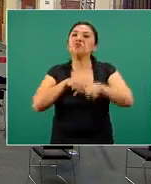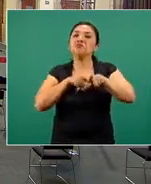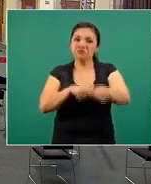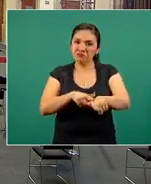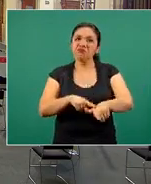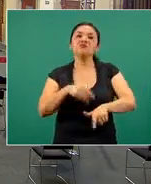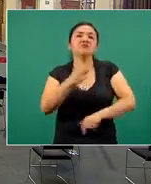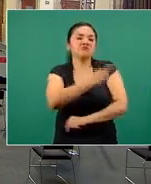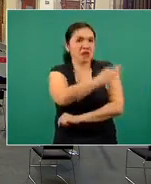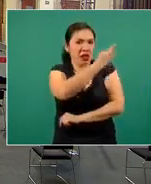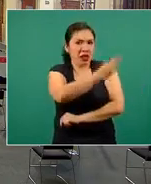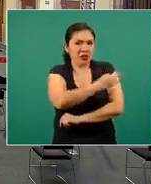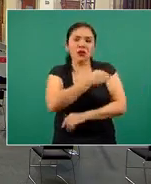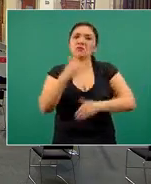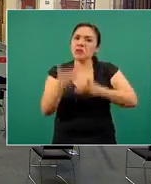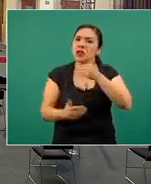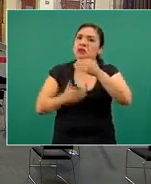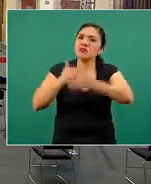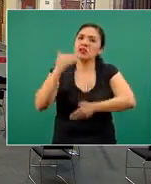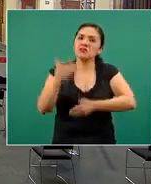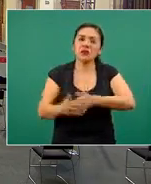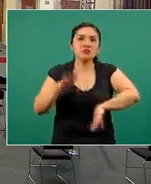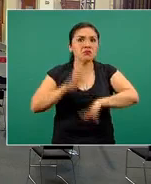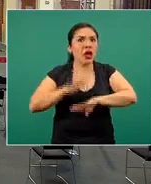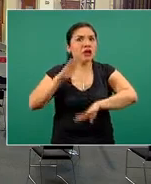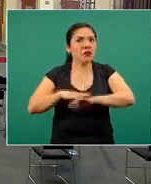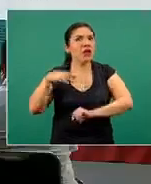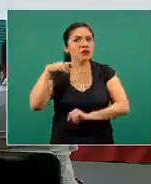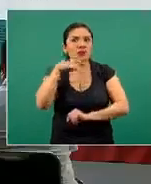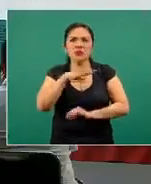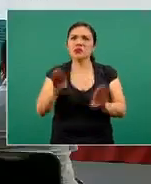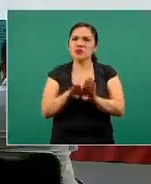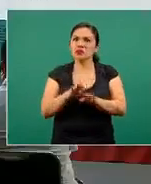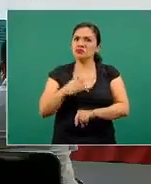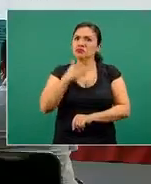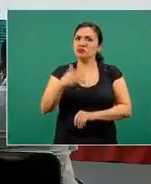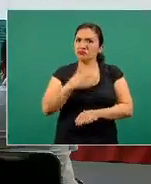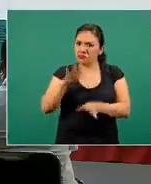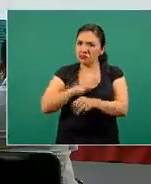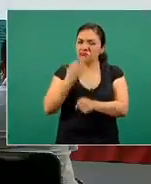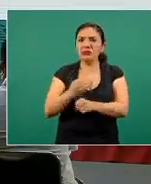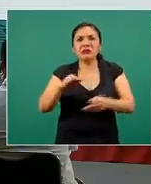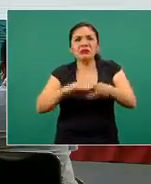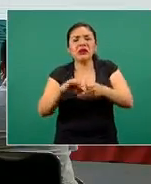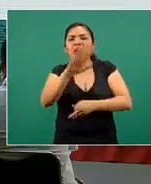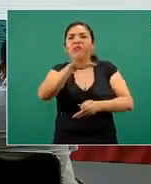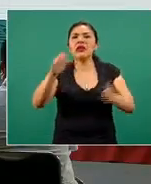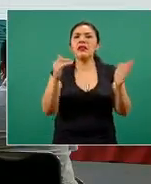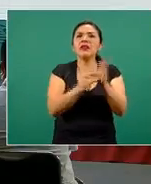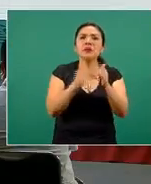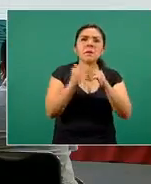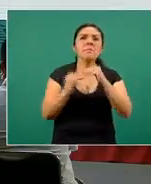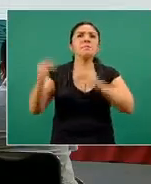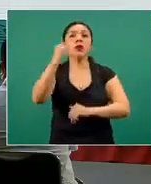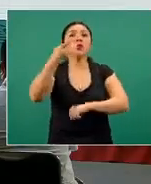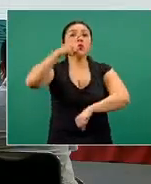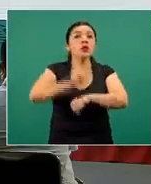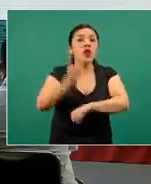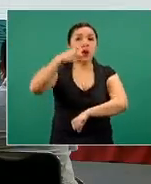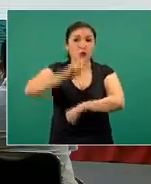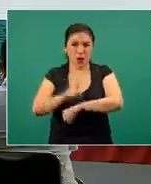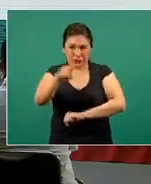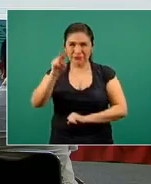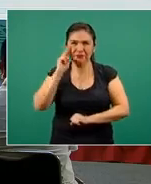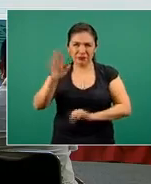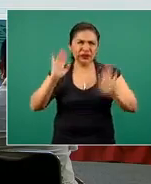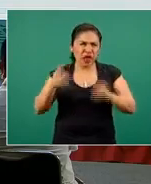la vacunación, está avanzando a un ritmo ya bastante estable, por arriba de 500,000 dosis al día. Como pueden ver, y